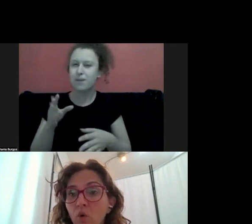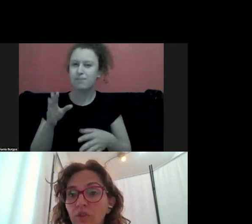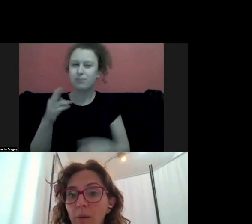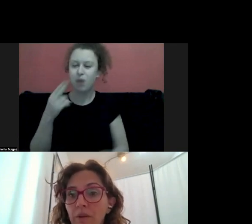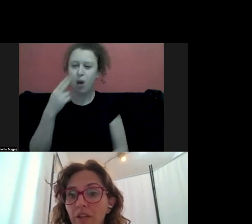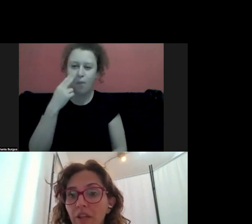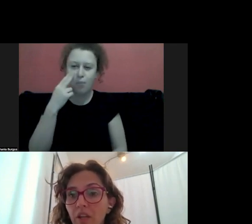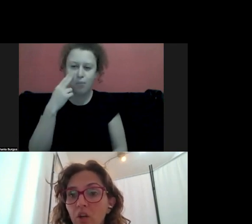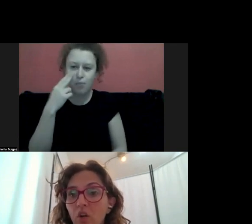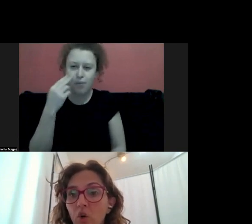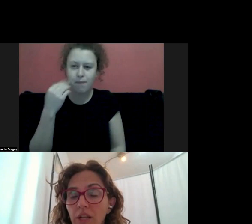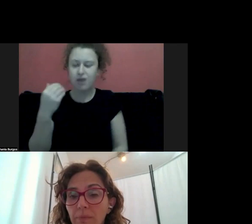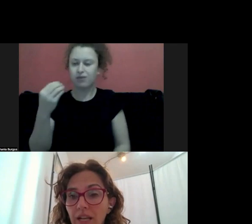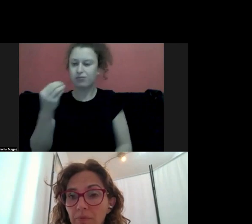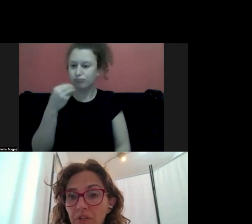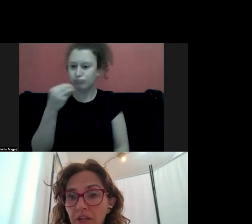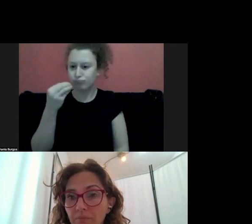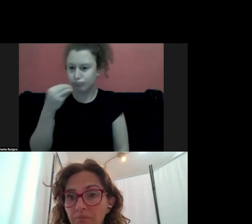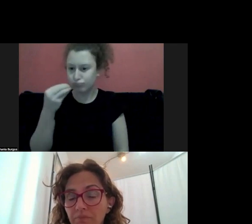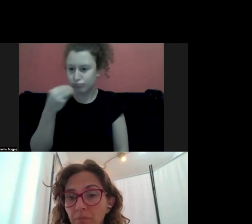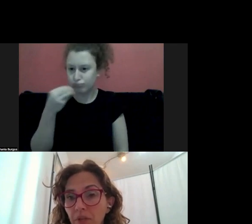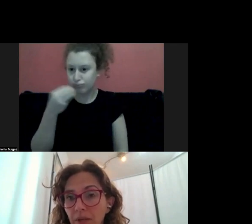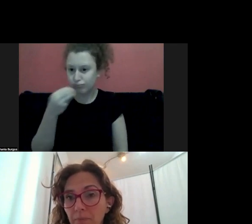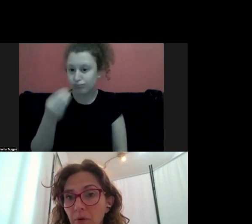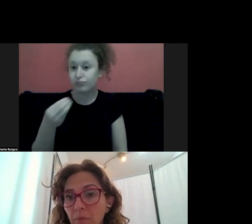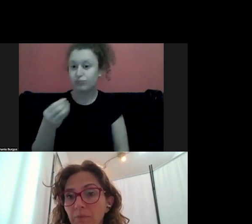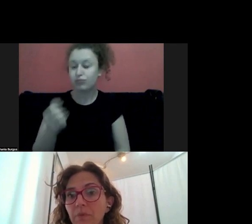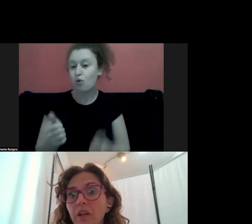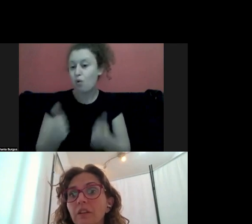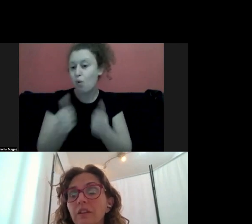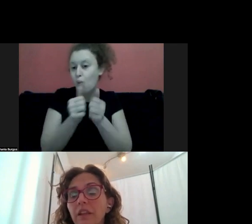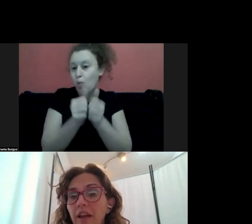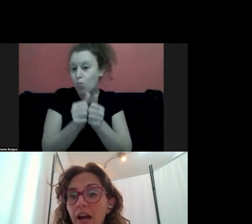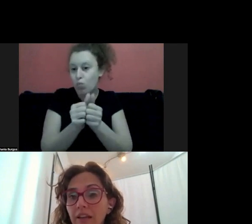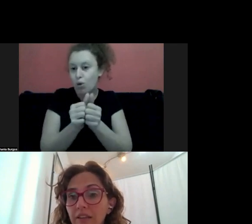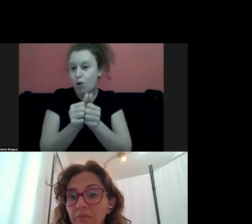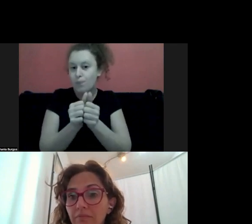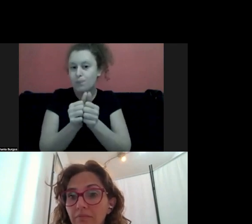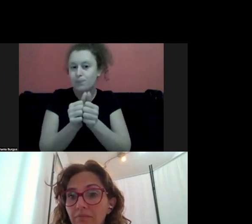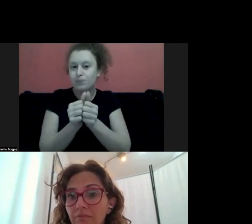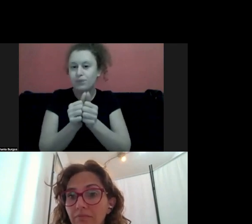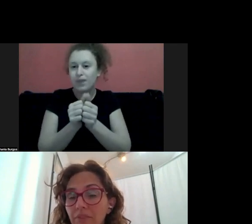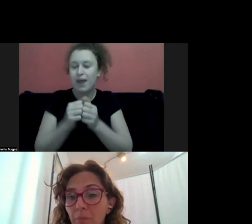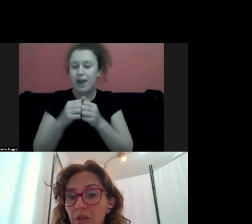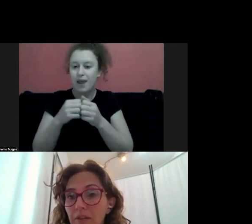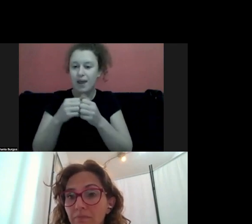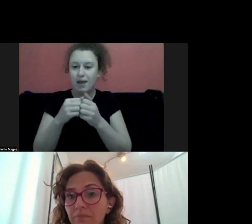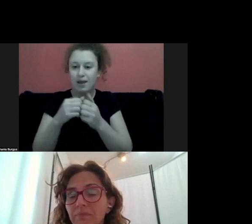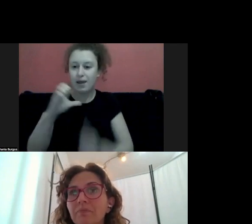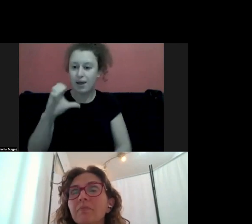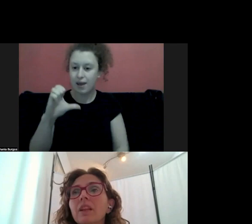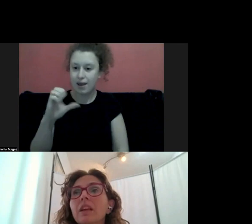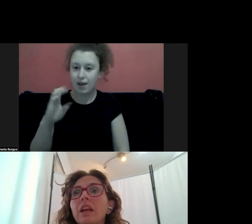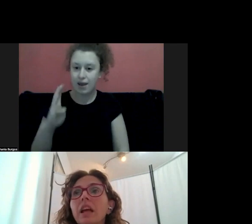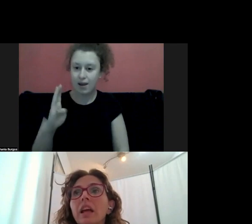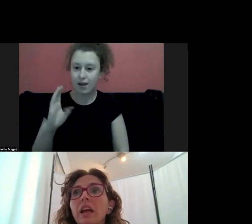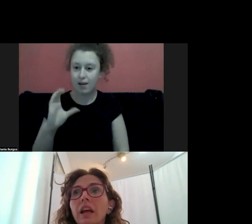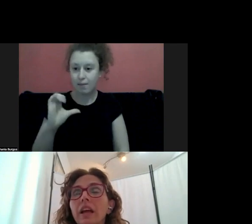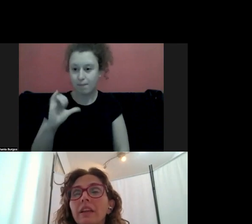da conjuntamente con epilepsia, por ejemplo, TDA también.